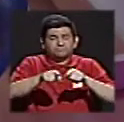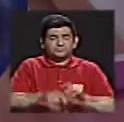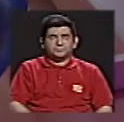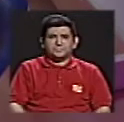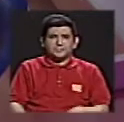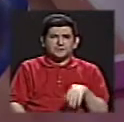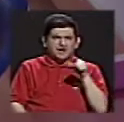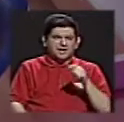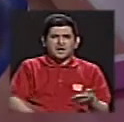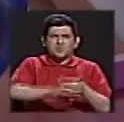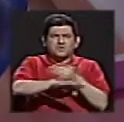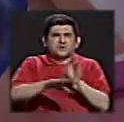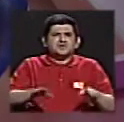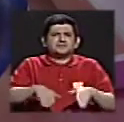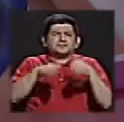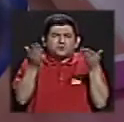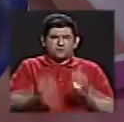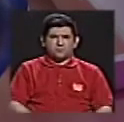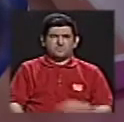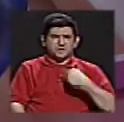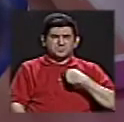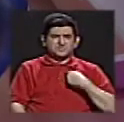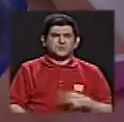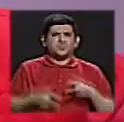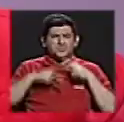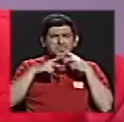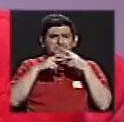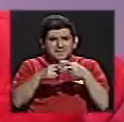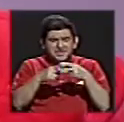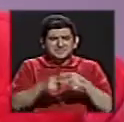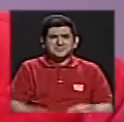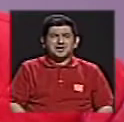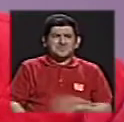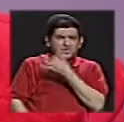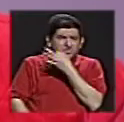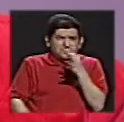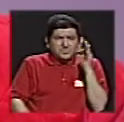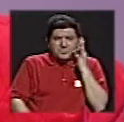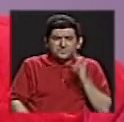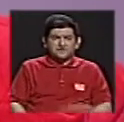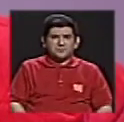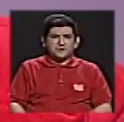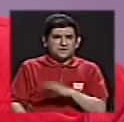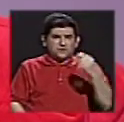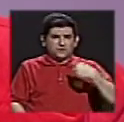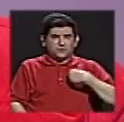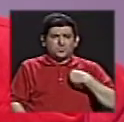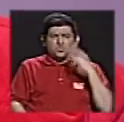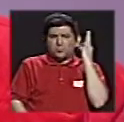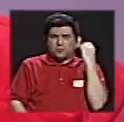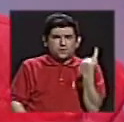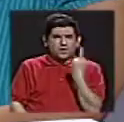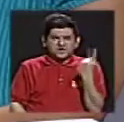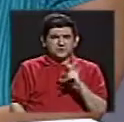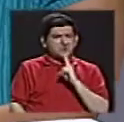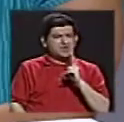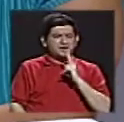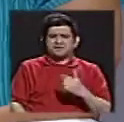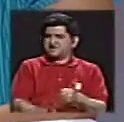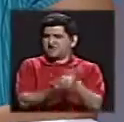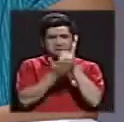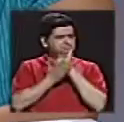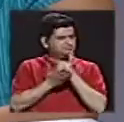sacar adelante la parcela si la tienen que hipotecar y ganan muy poco, en especial si es una mujer sola? En realidad no nos ayudan. ¿Qué? Lilian,